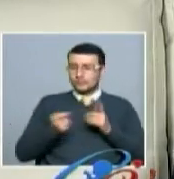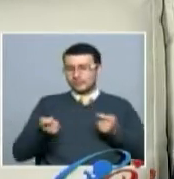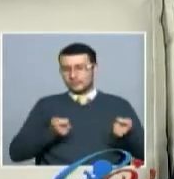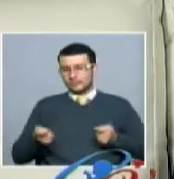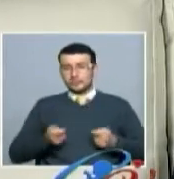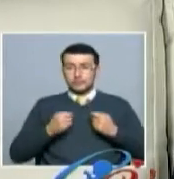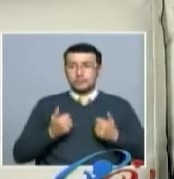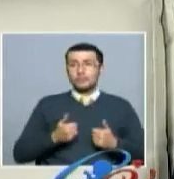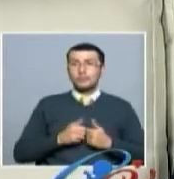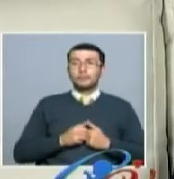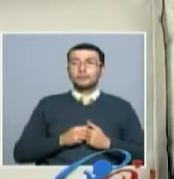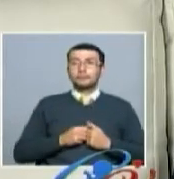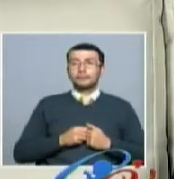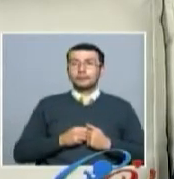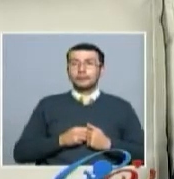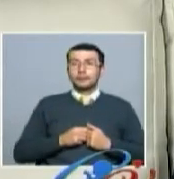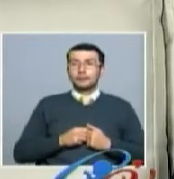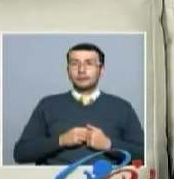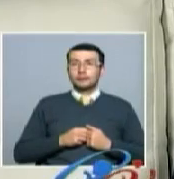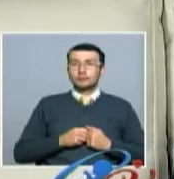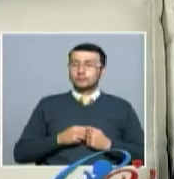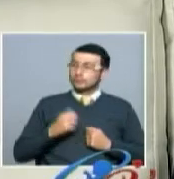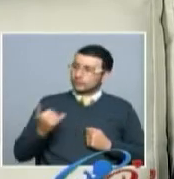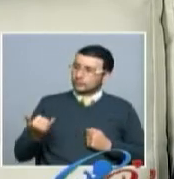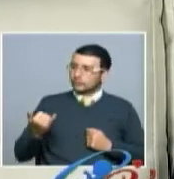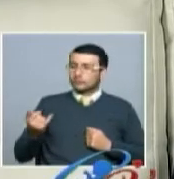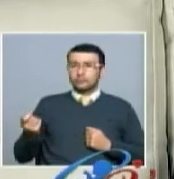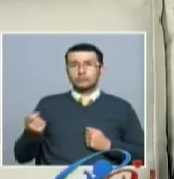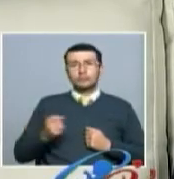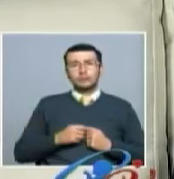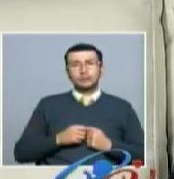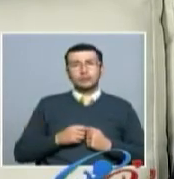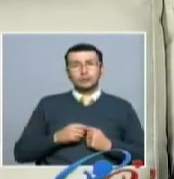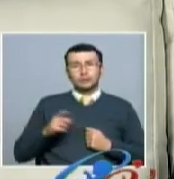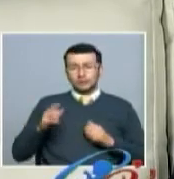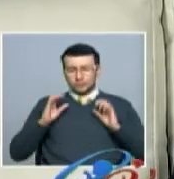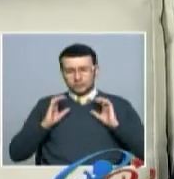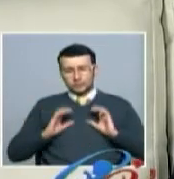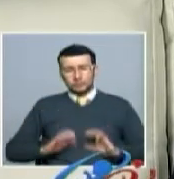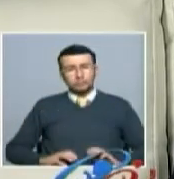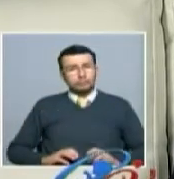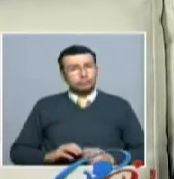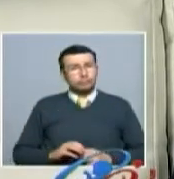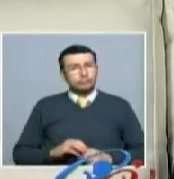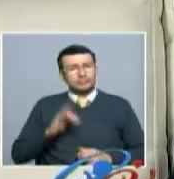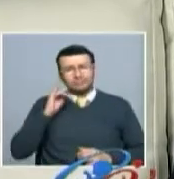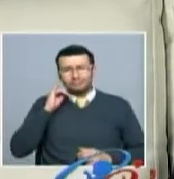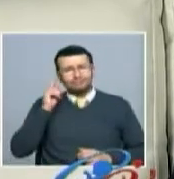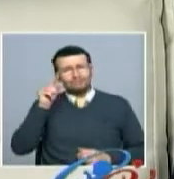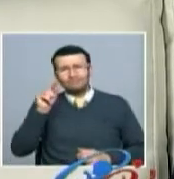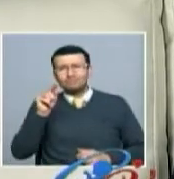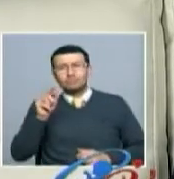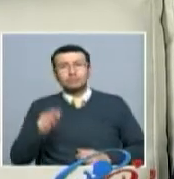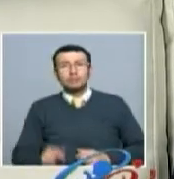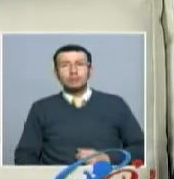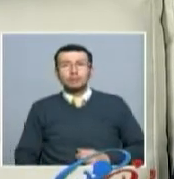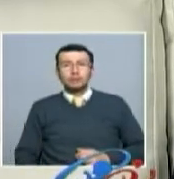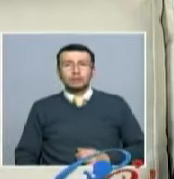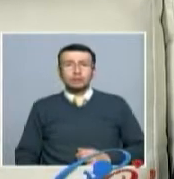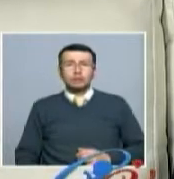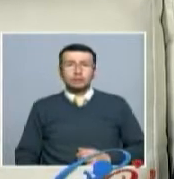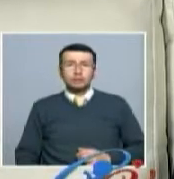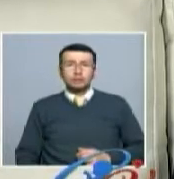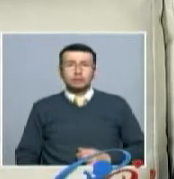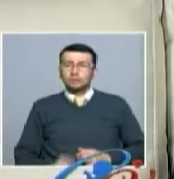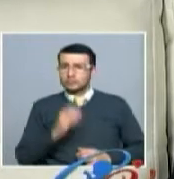De manera, por eso se puede hablar de una anatomía de superficie, una anatomía topográfica y una anatomía visceral, o